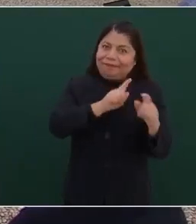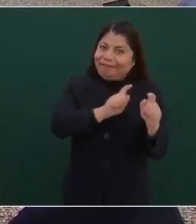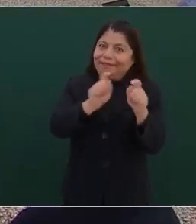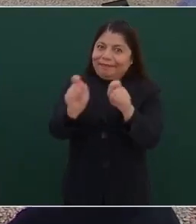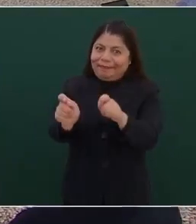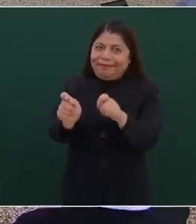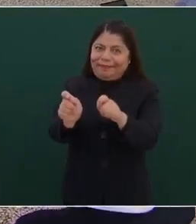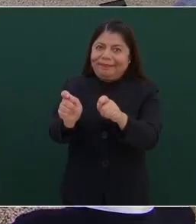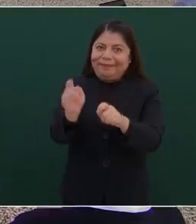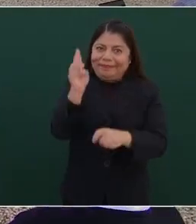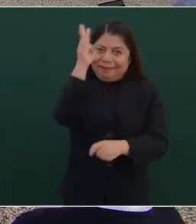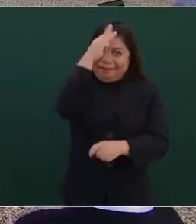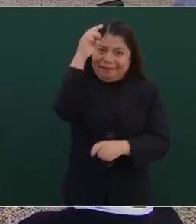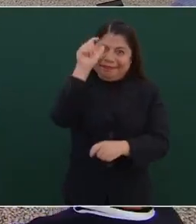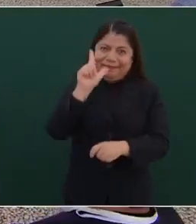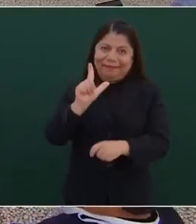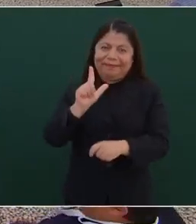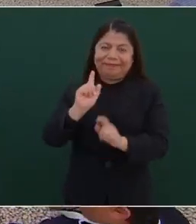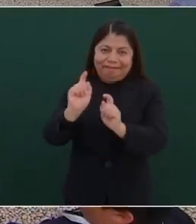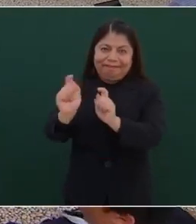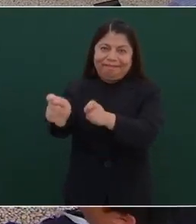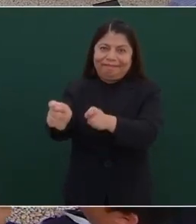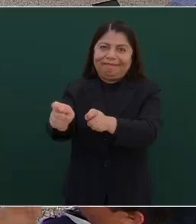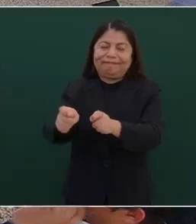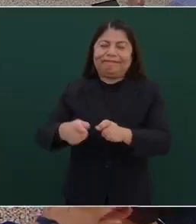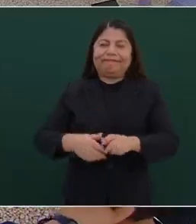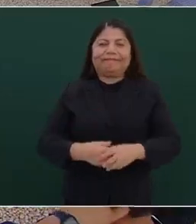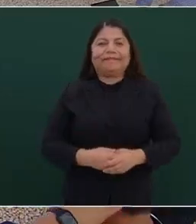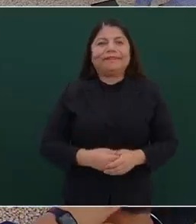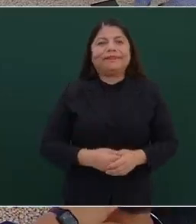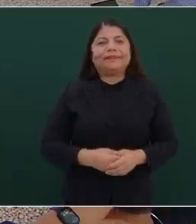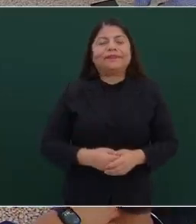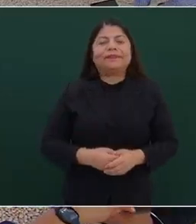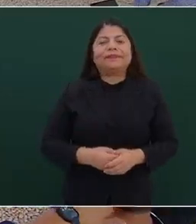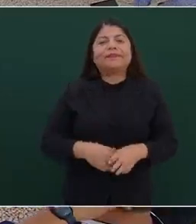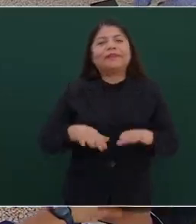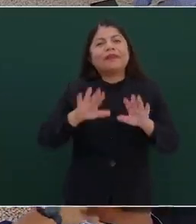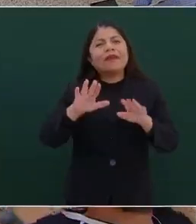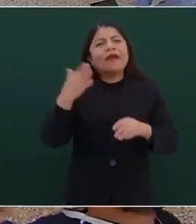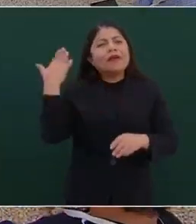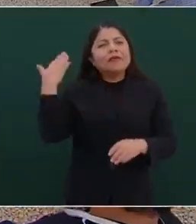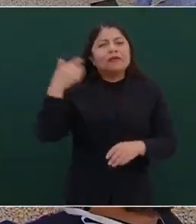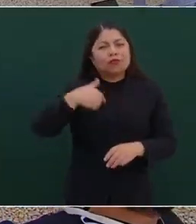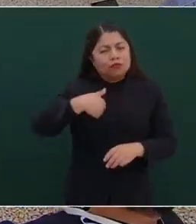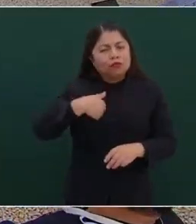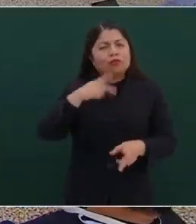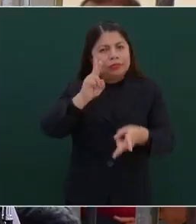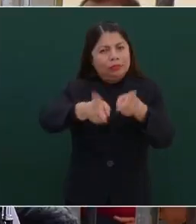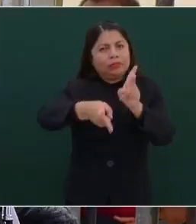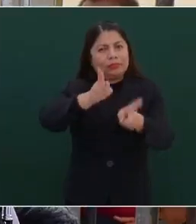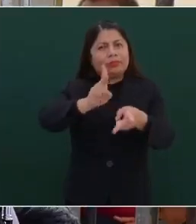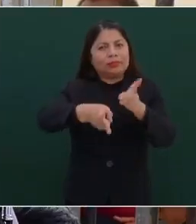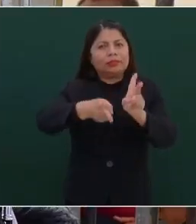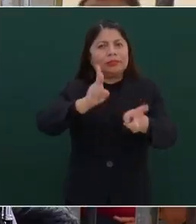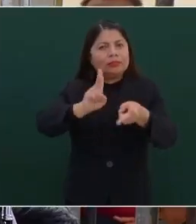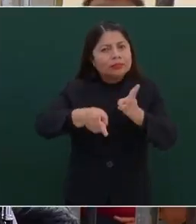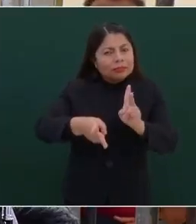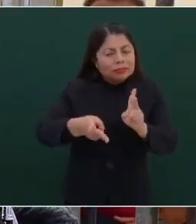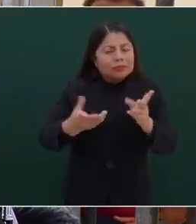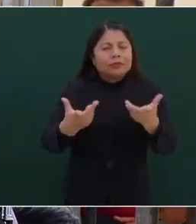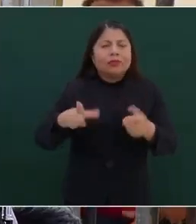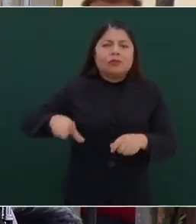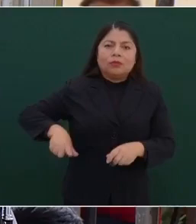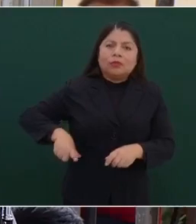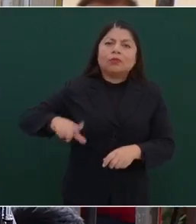Gracias. Y en otro tema, a veces he platicado con usted aquí en la mañanera, presidente, sobre cuestiones de, hay contratos que hacen el gobierno